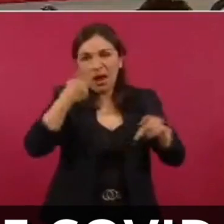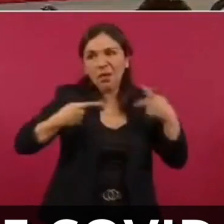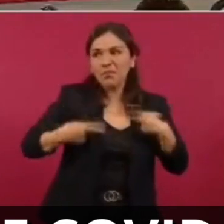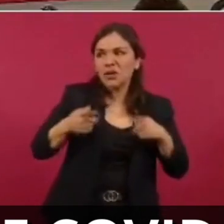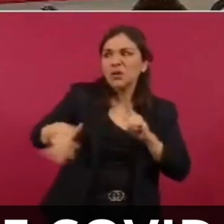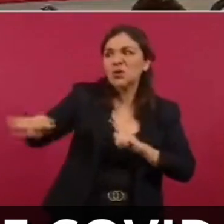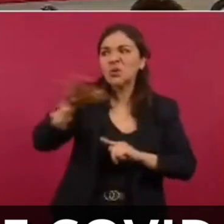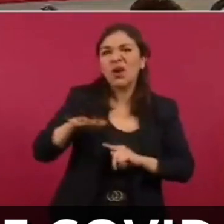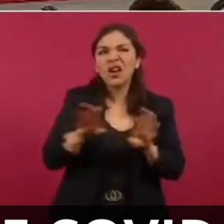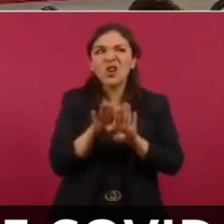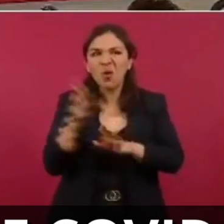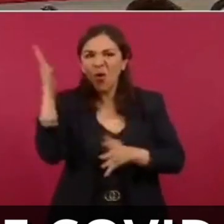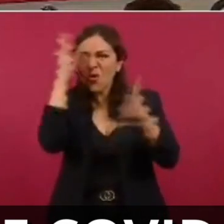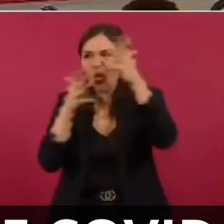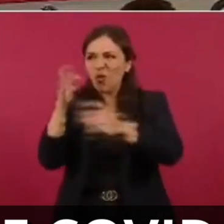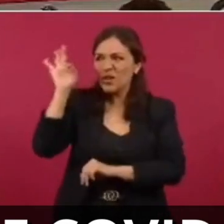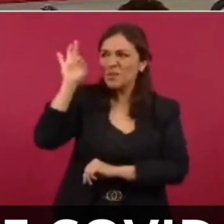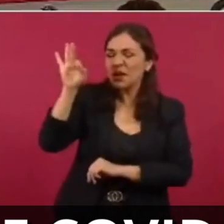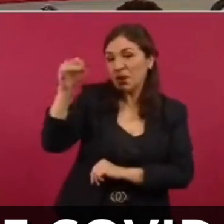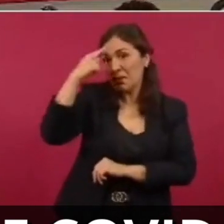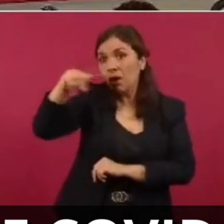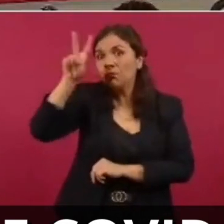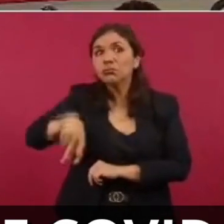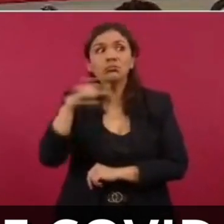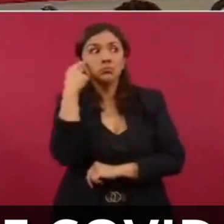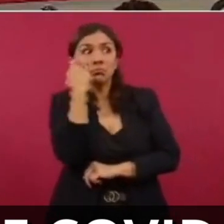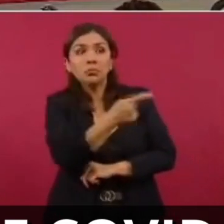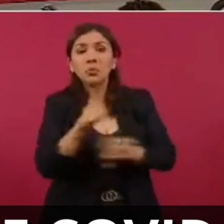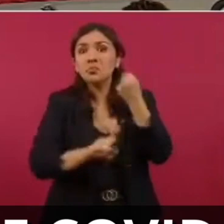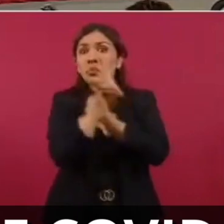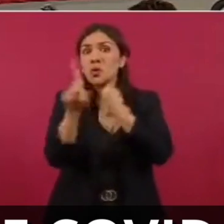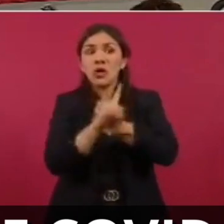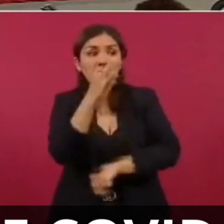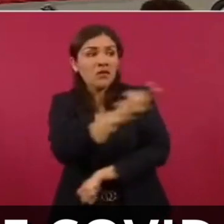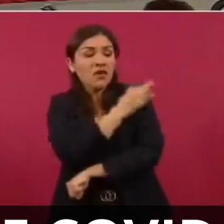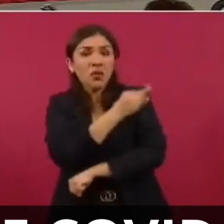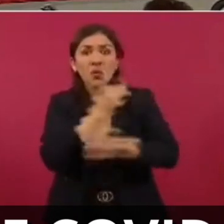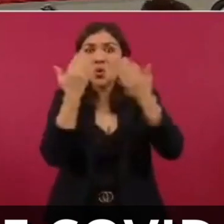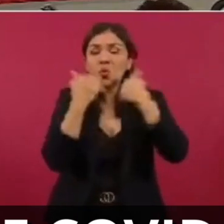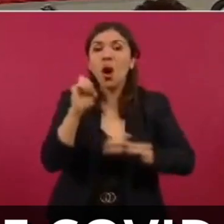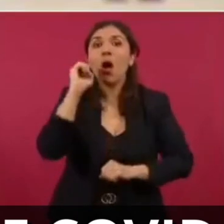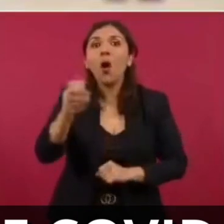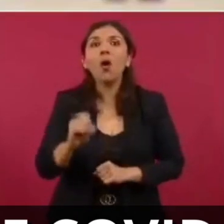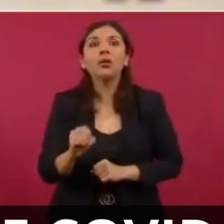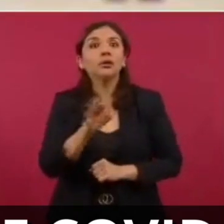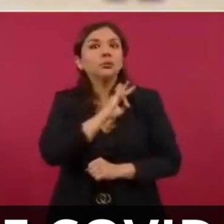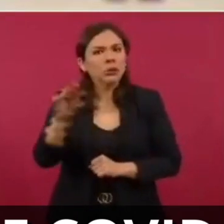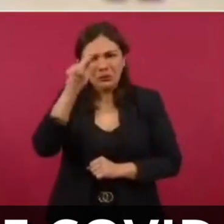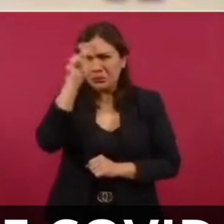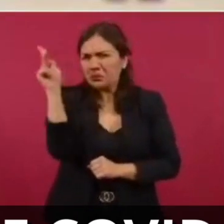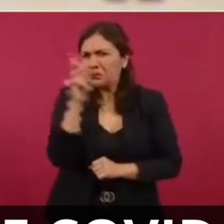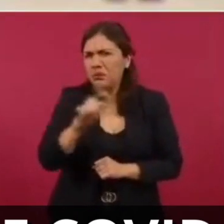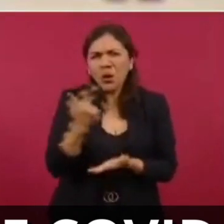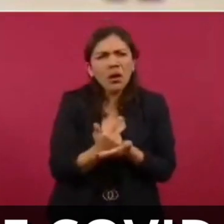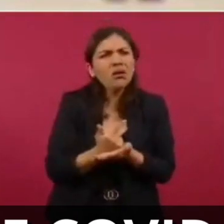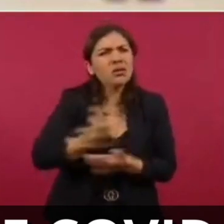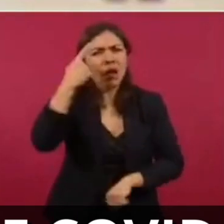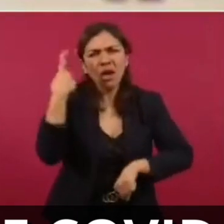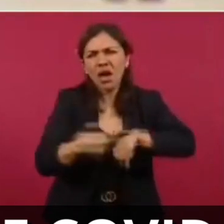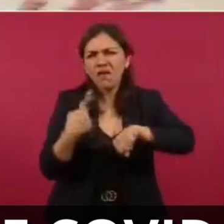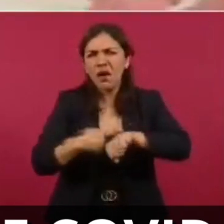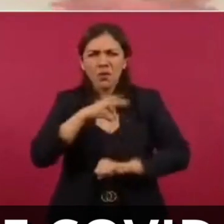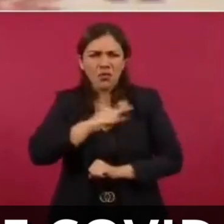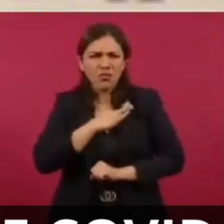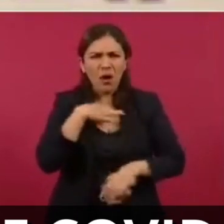que hay un problema con la vacunación o incluso con que hay una amenaza inminente de enfermedades infecciosas.